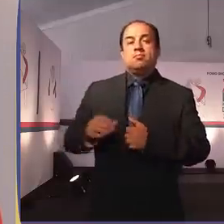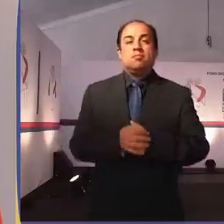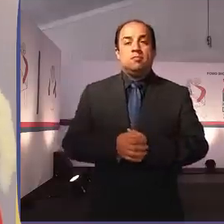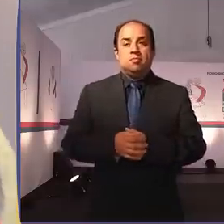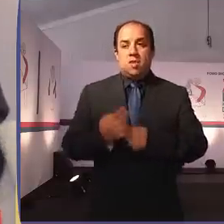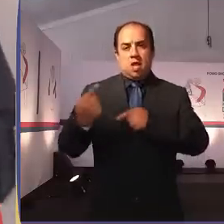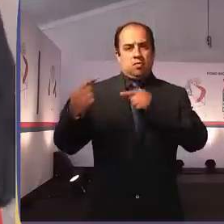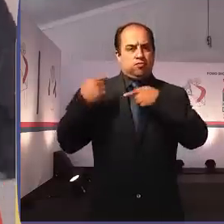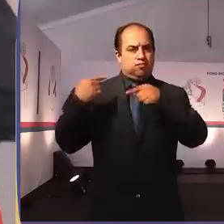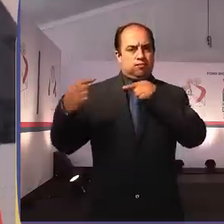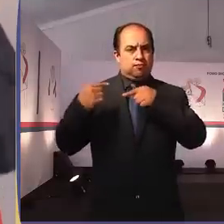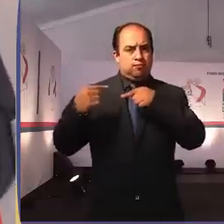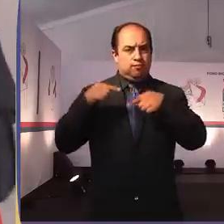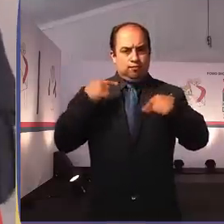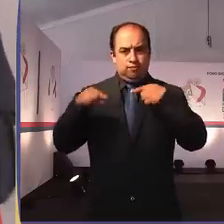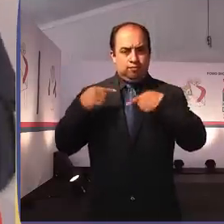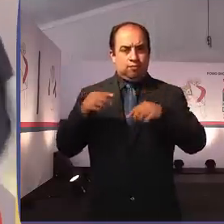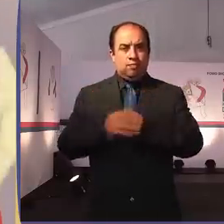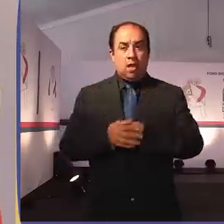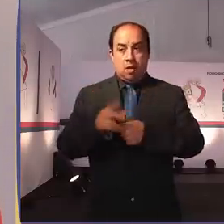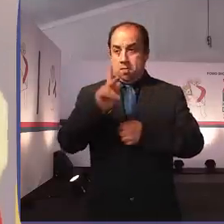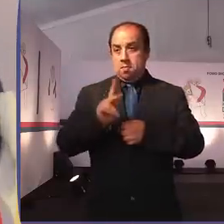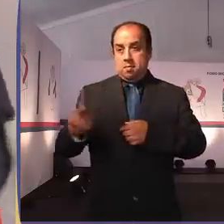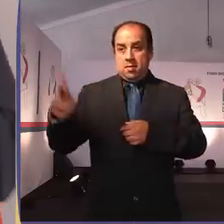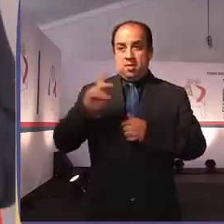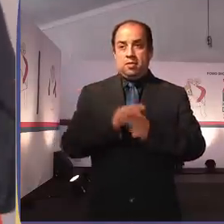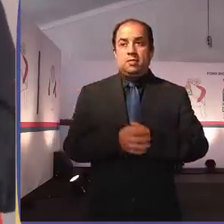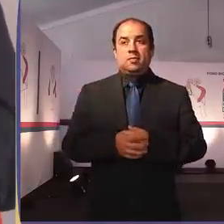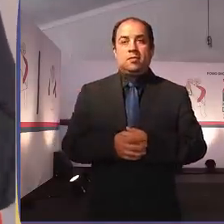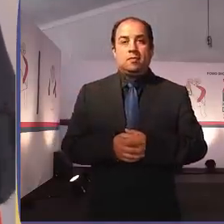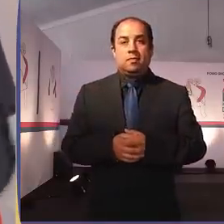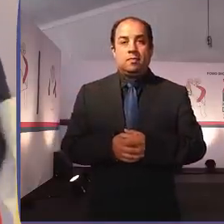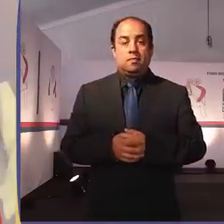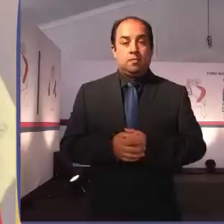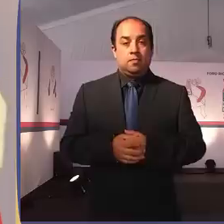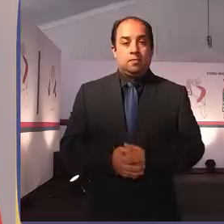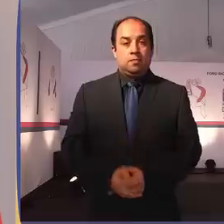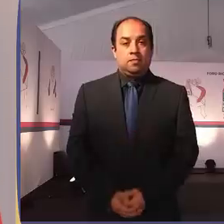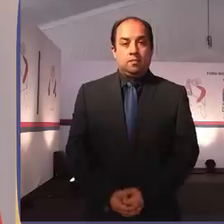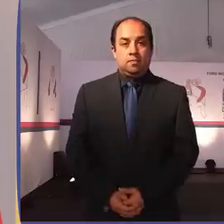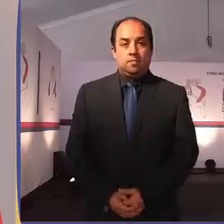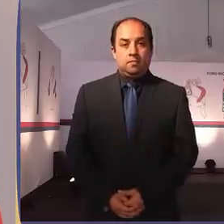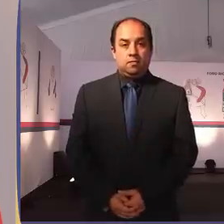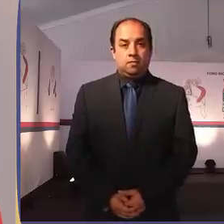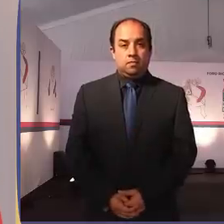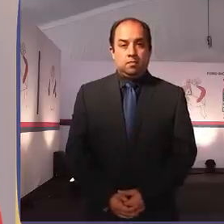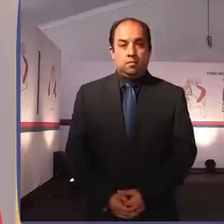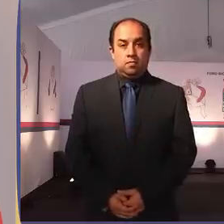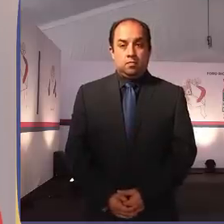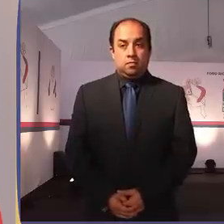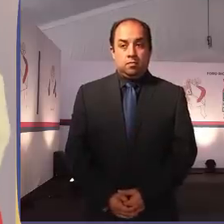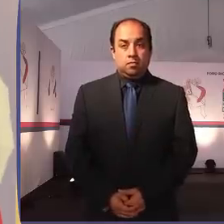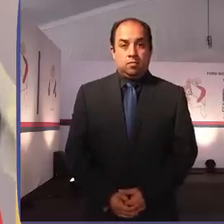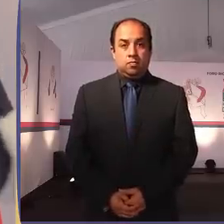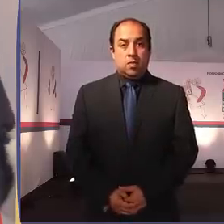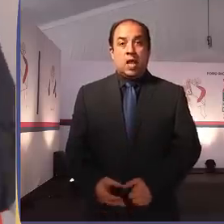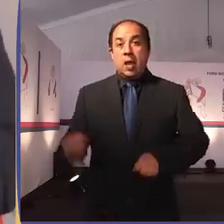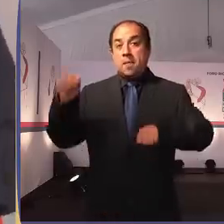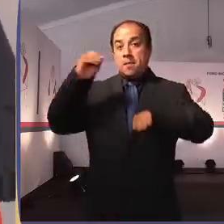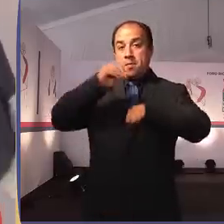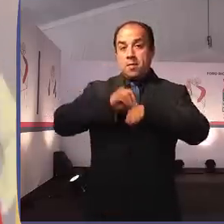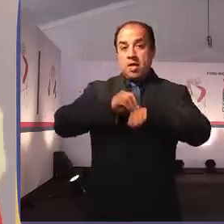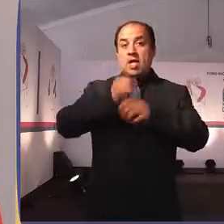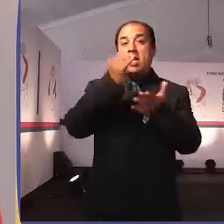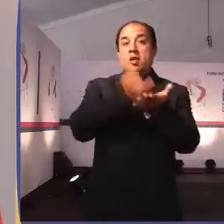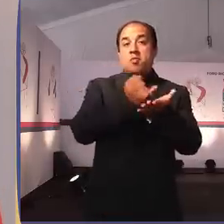Tuvimos un debate en público, en radio, y entonces él querían ponerle IVA al libro.